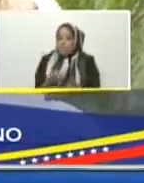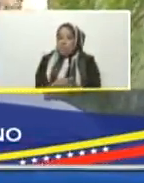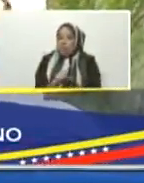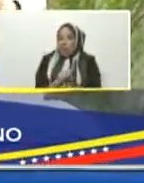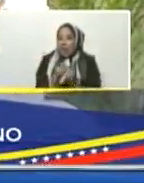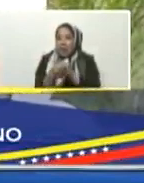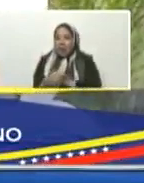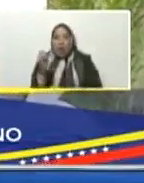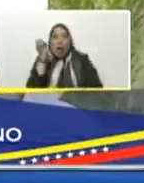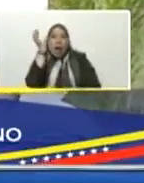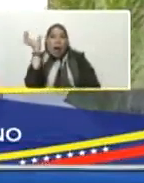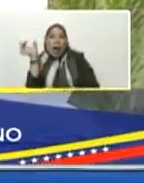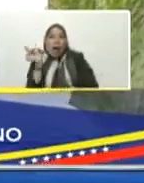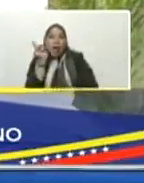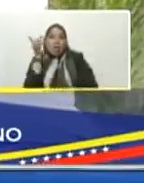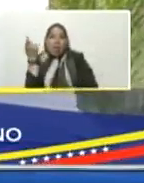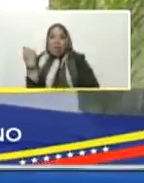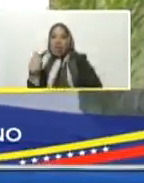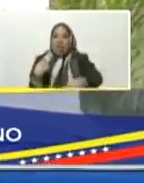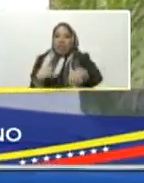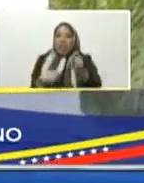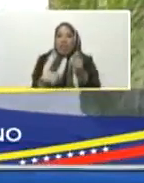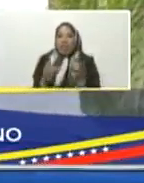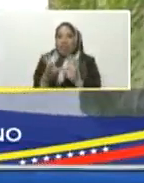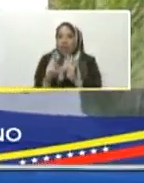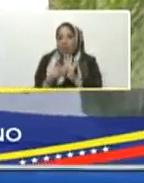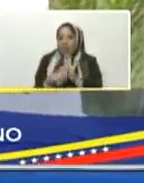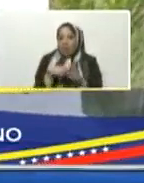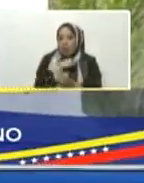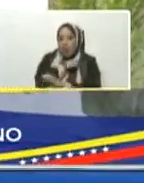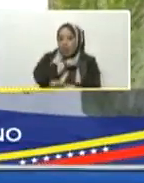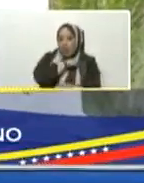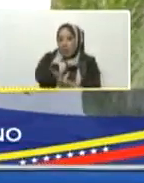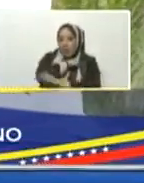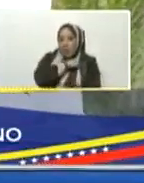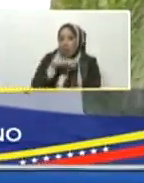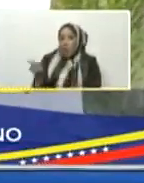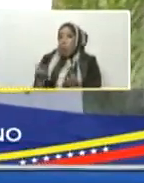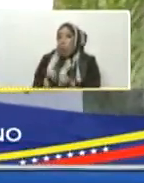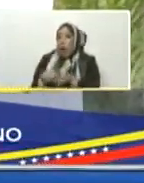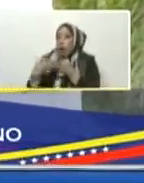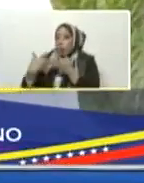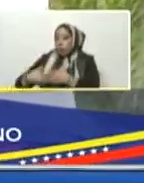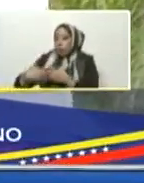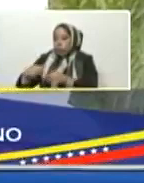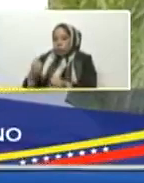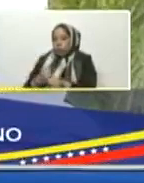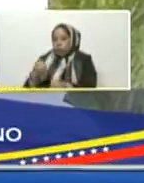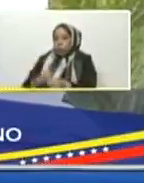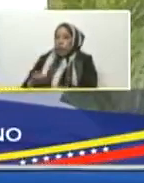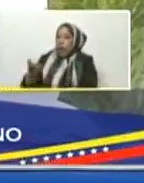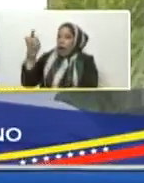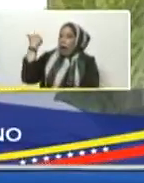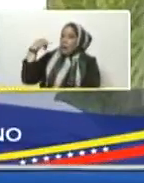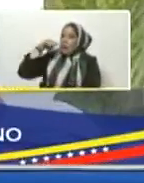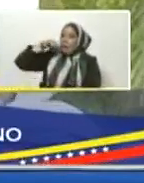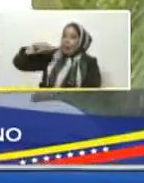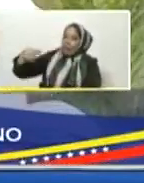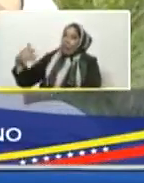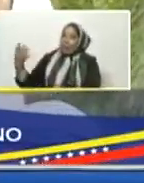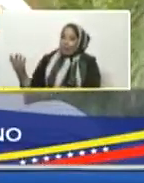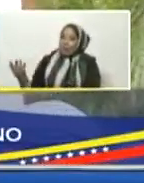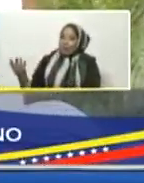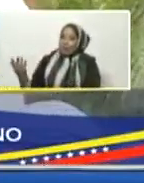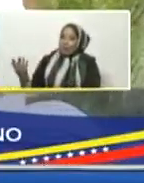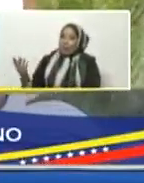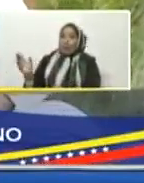ponerse a inventar cosas raras y no nos pase como el tema de la maquinaria que usted ayer denunció. Por eso es que